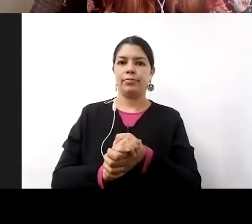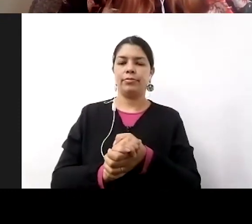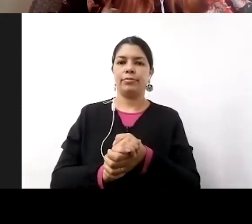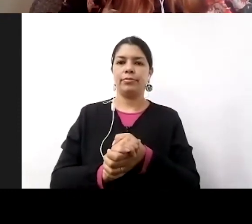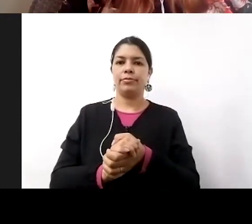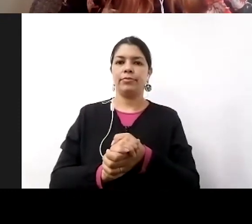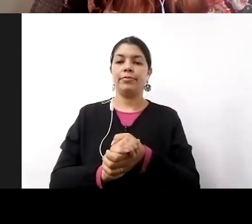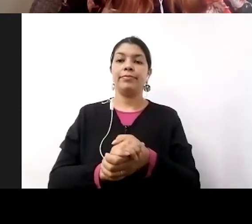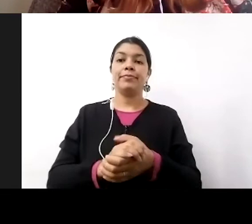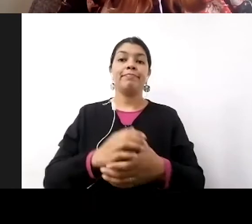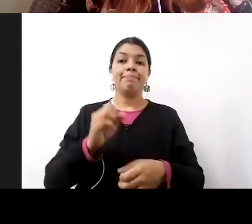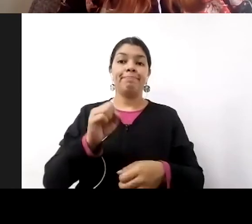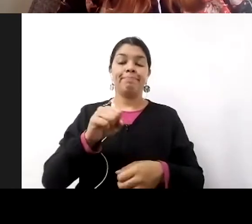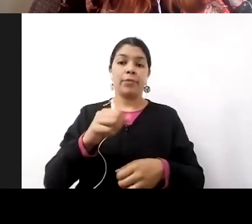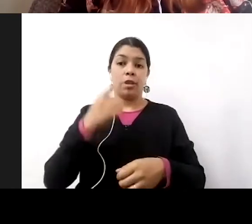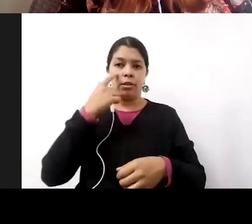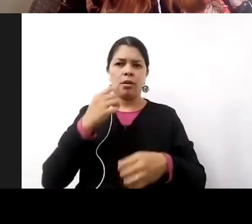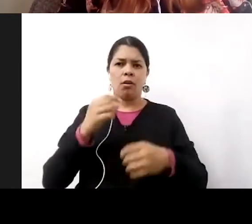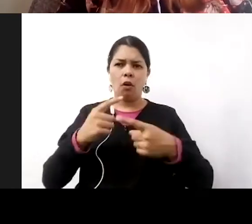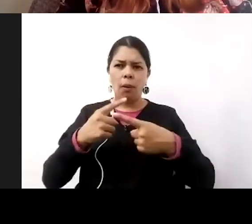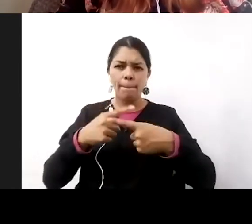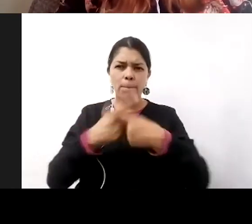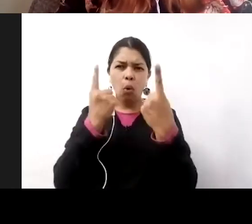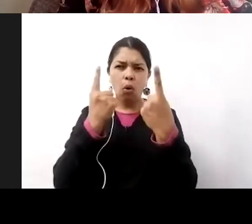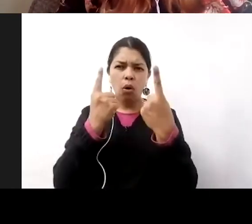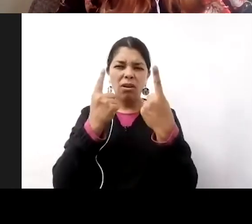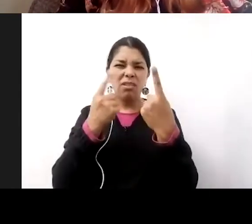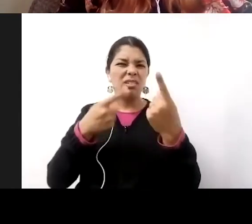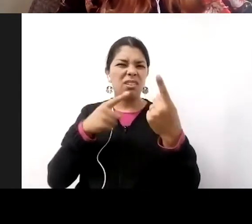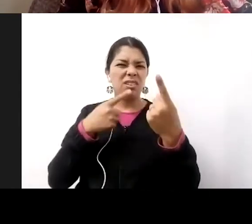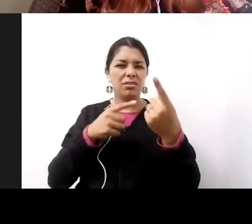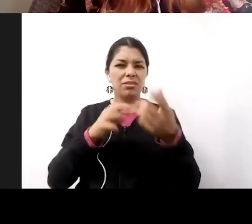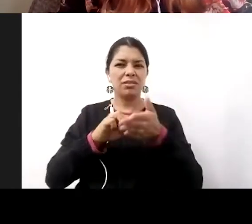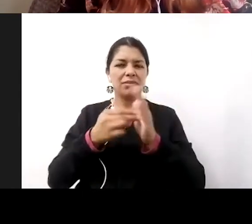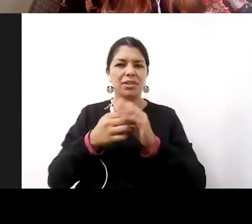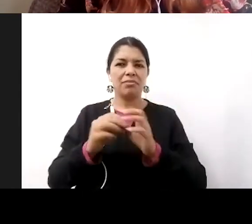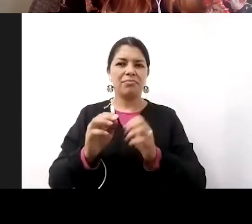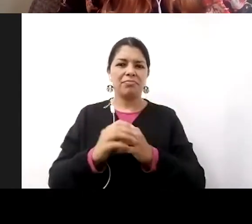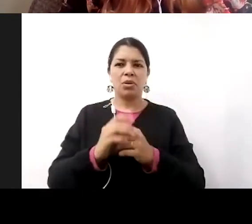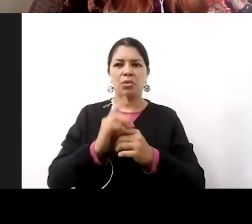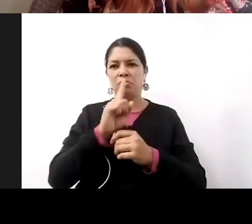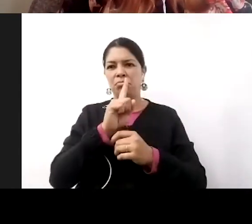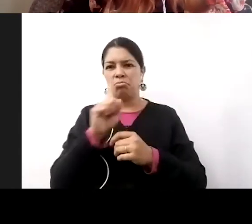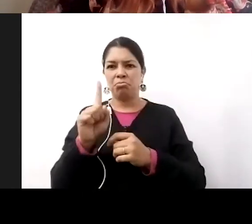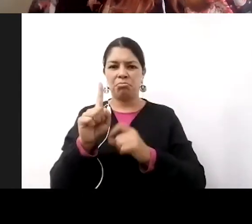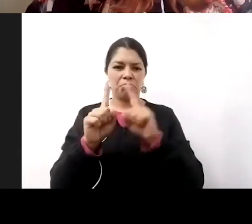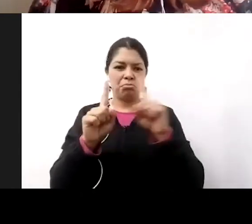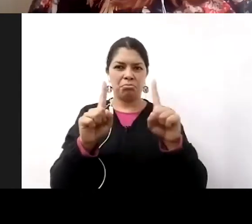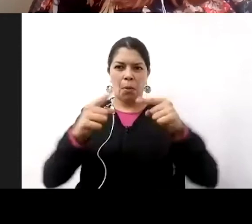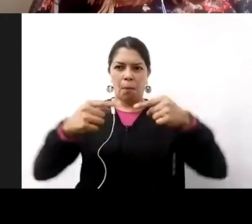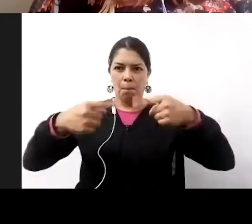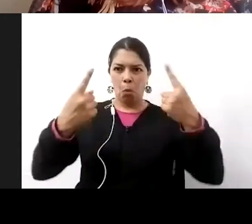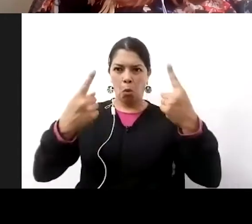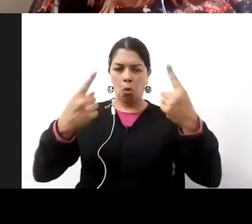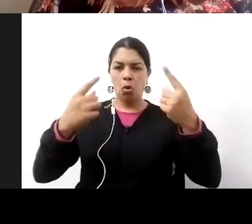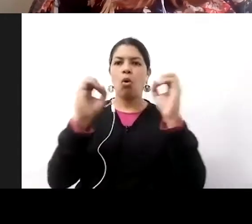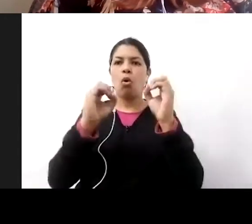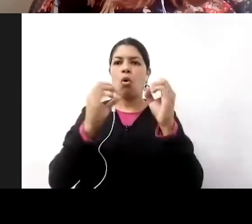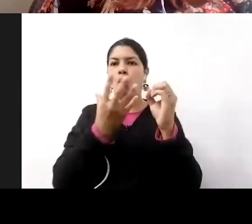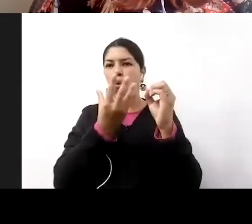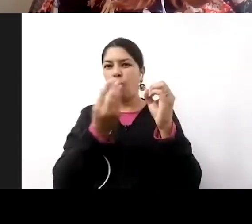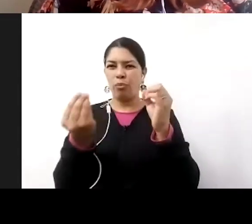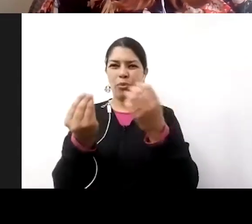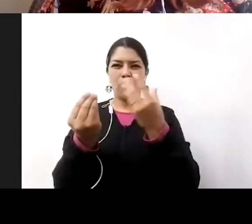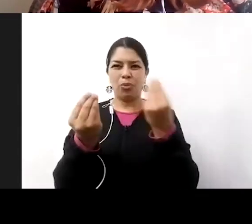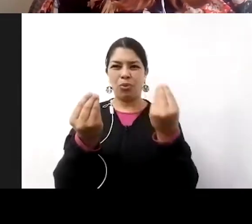El conflicto es una situación en la que se confrontan dos o más personas o grupos de personas y no solo